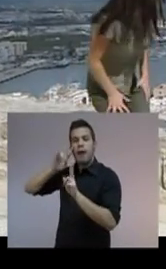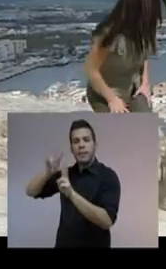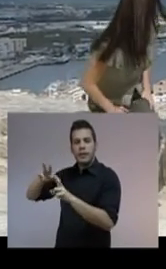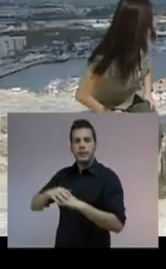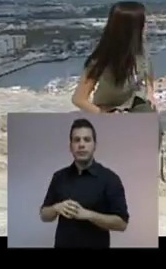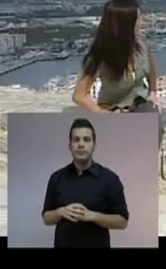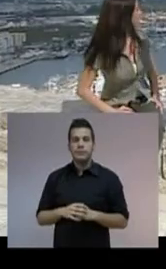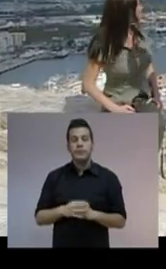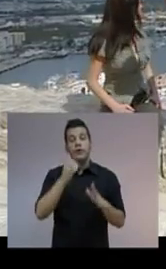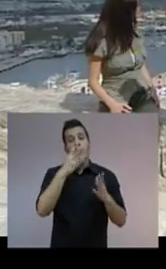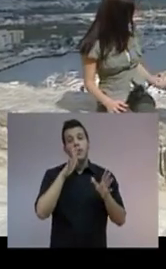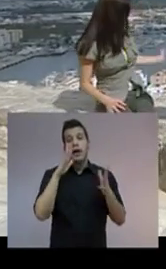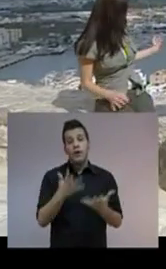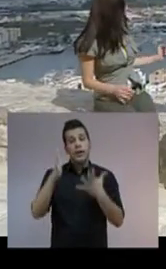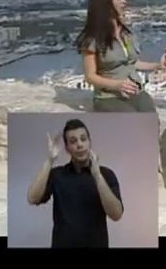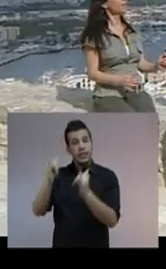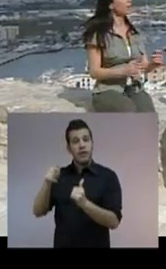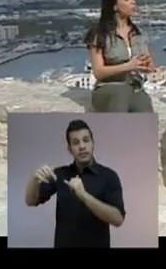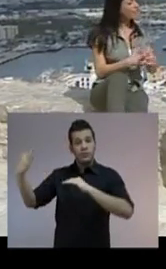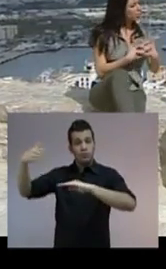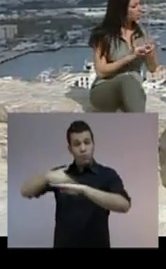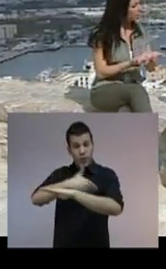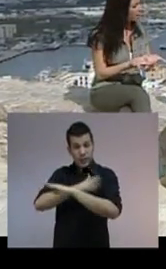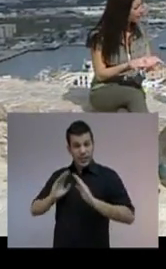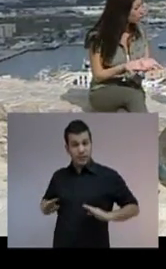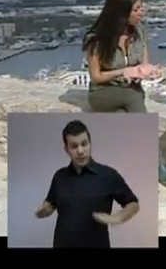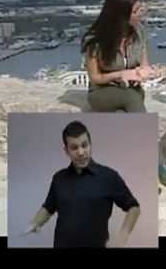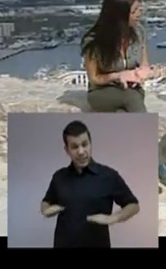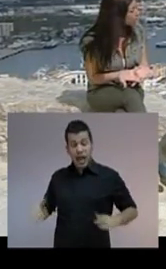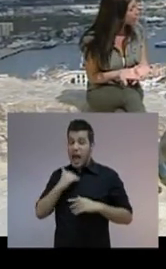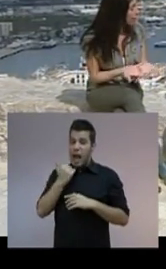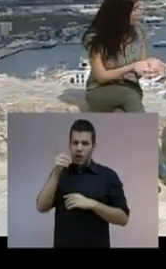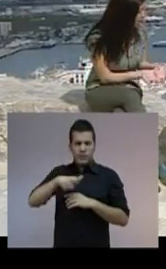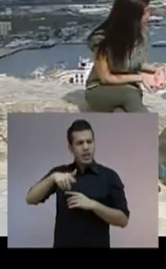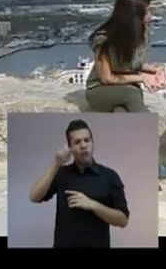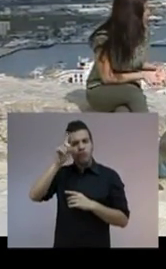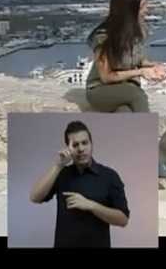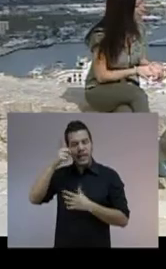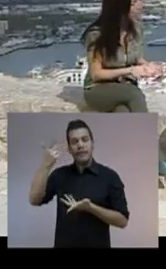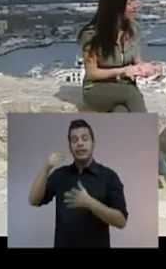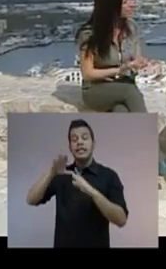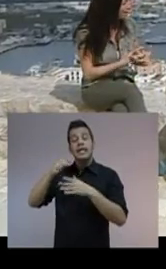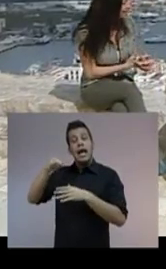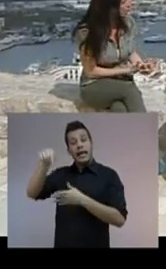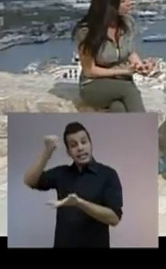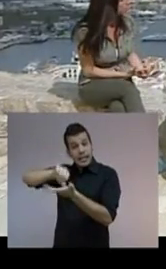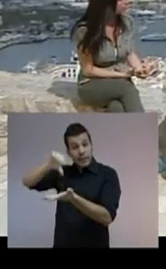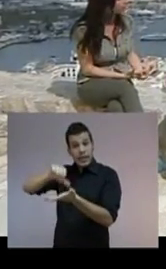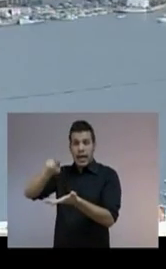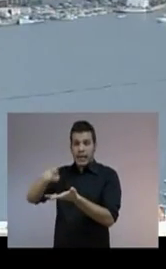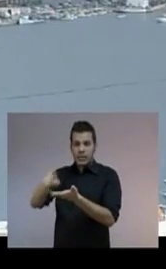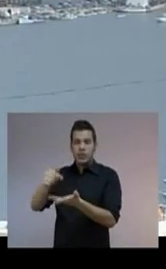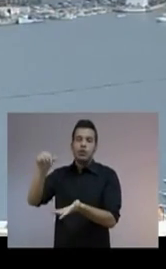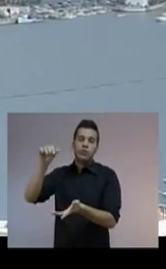Bueno, Emilio, hemos llegado hasta el puerto de Ibiza y una de las cosas que la gente no sabe es que Ibiza, la capital de Ibiza, es una de las ciudades más antiguas de